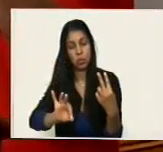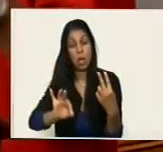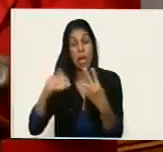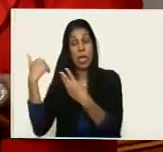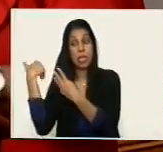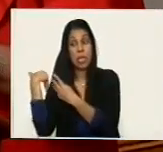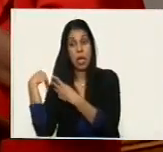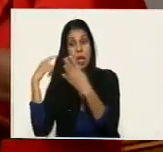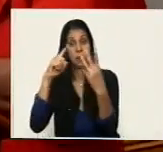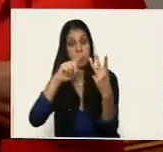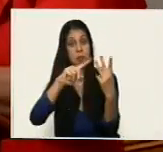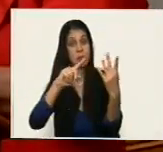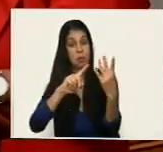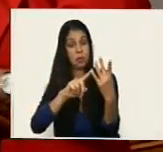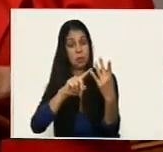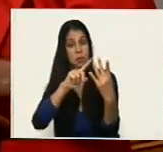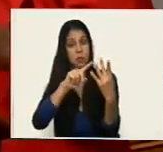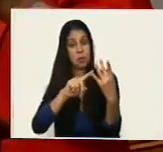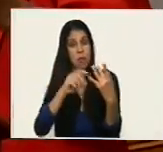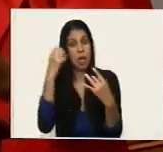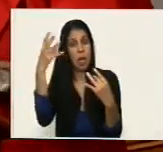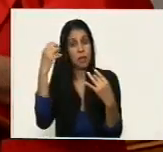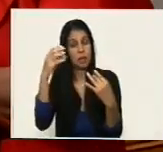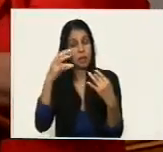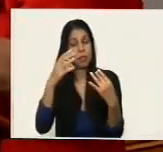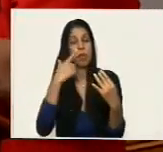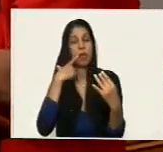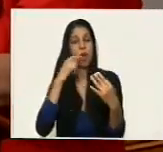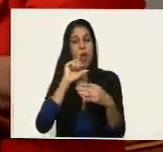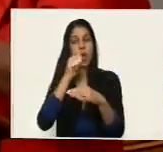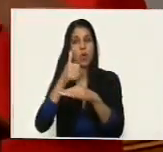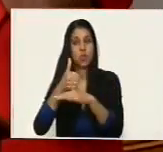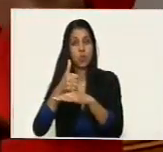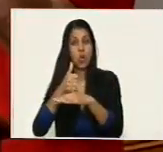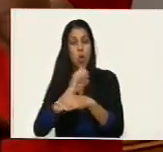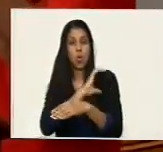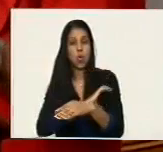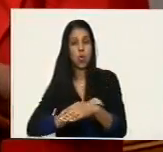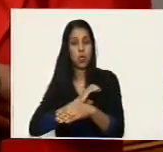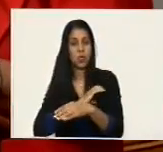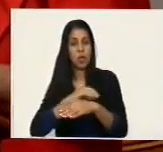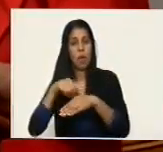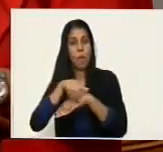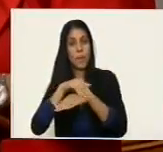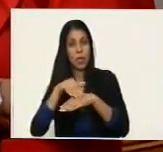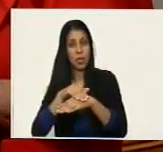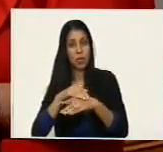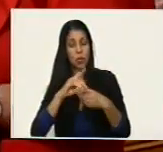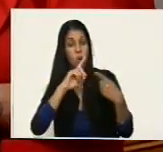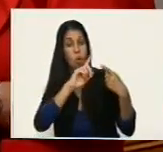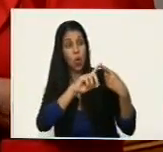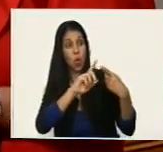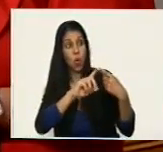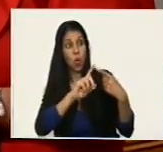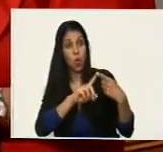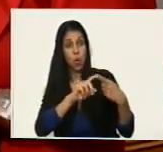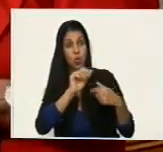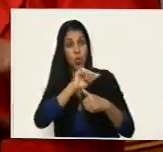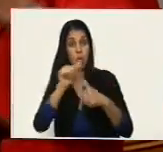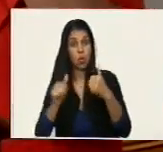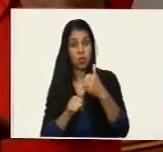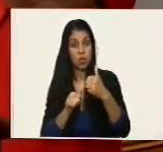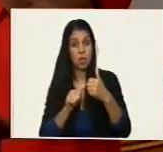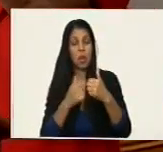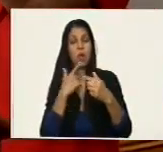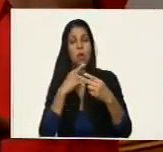creo, y los que designó el Consejo de Vicepresidentes del Consejo de Ministros. Uno del Consejo de Vicepresidentes